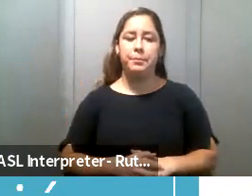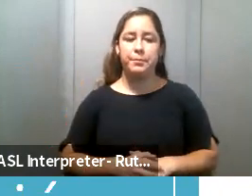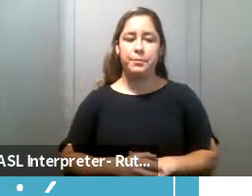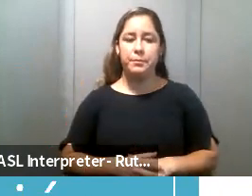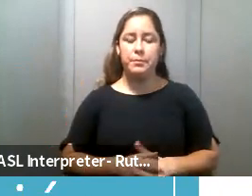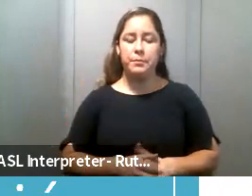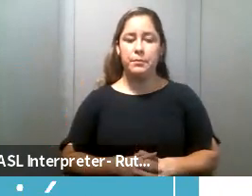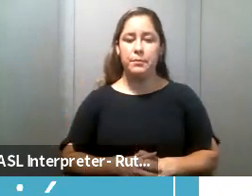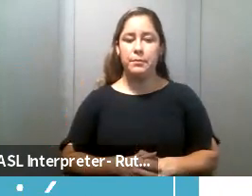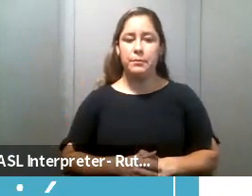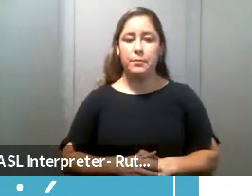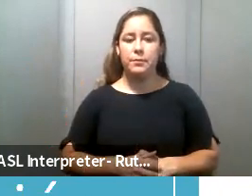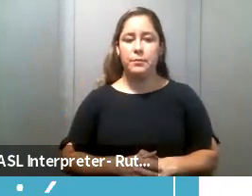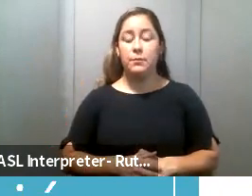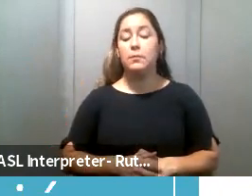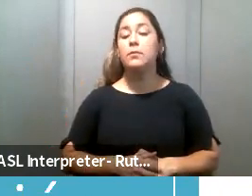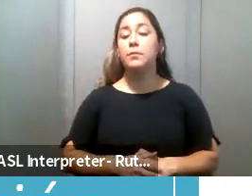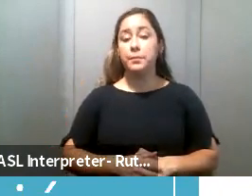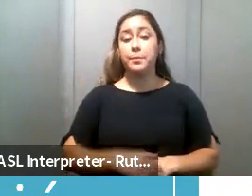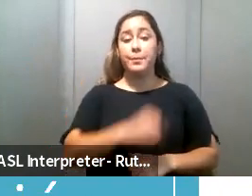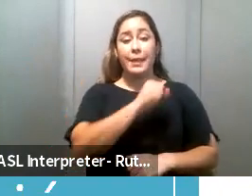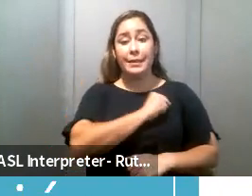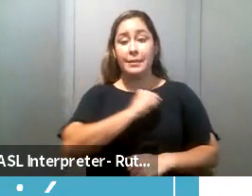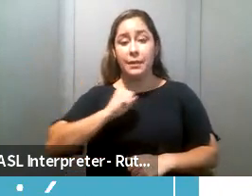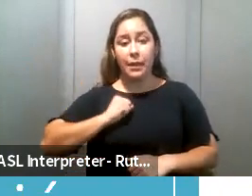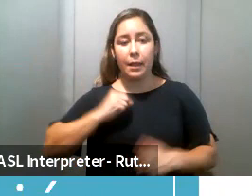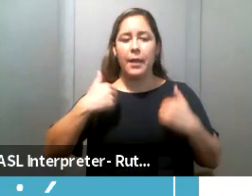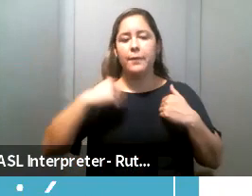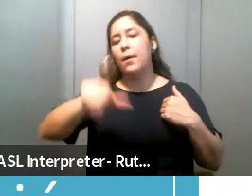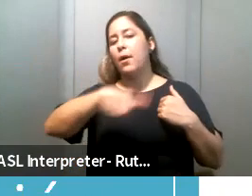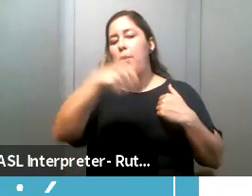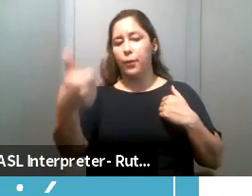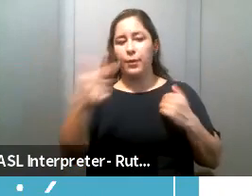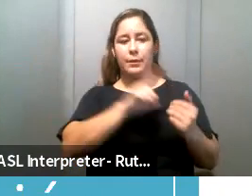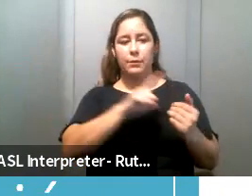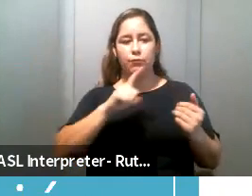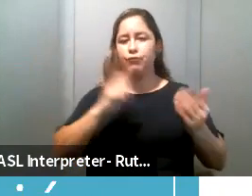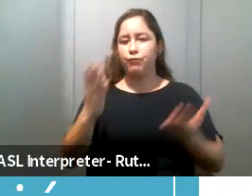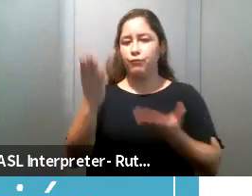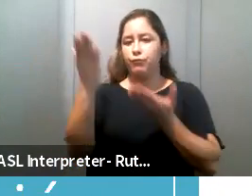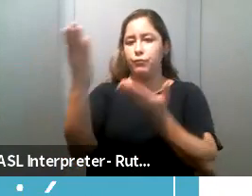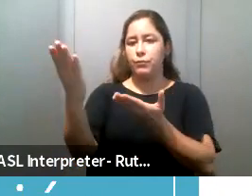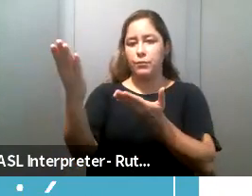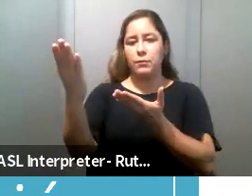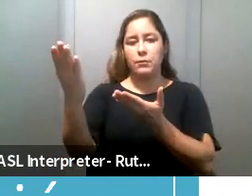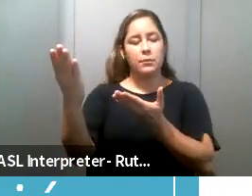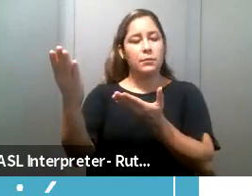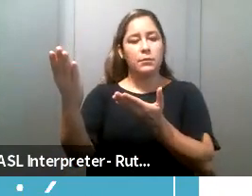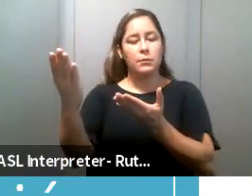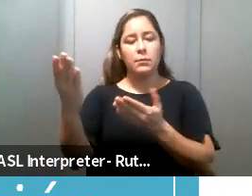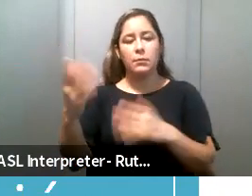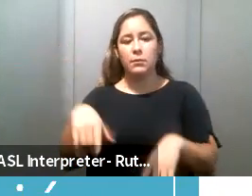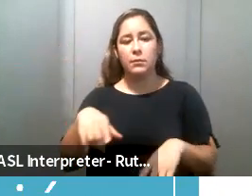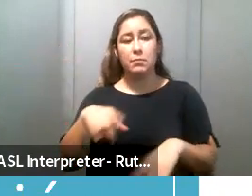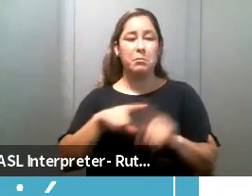Y el Senado tiene otra legislación propuesta que no tiene protecciones para personas en